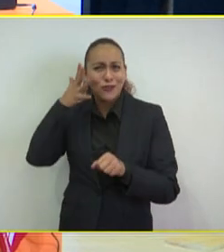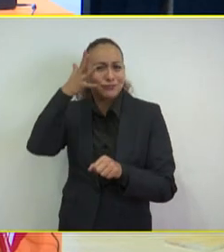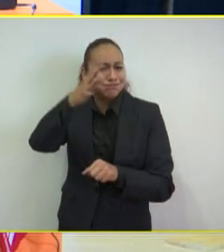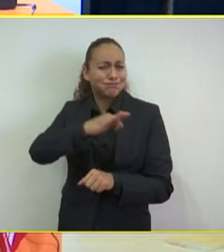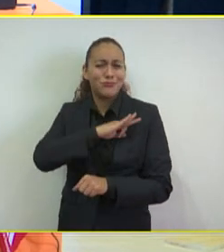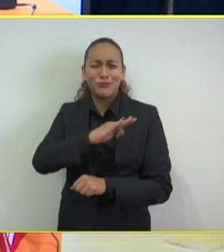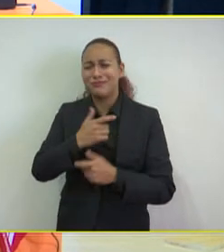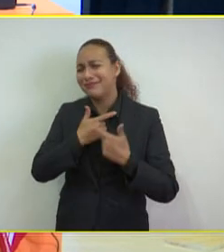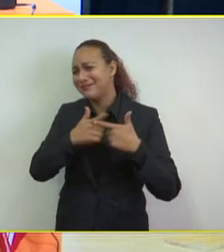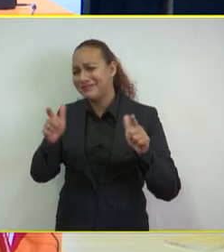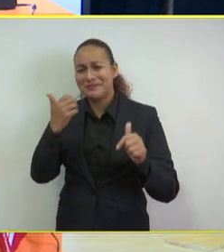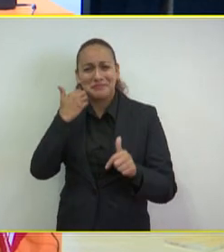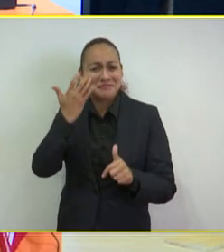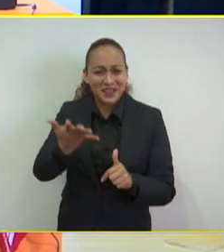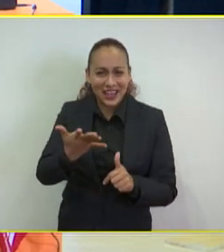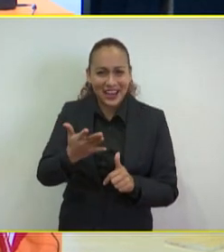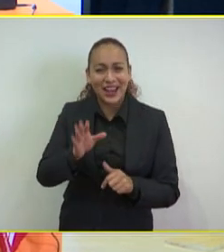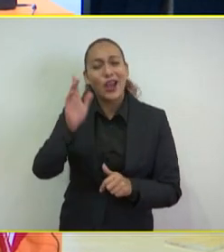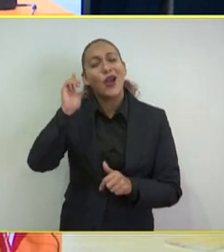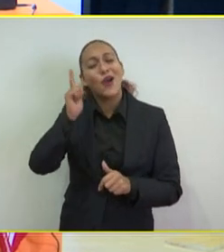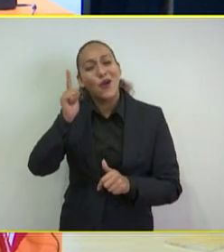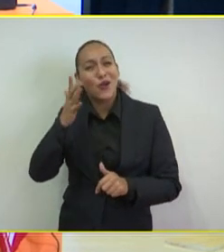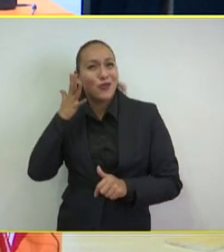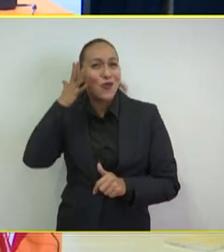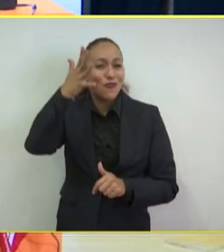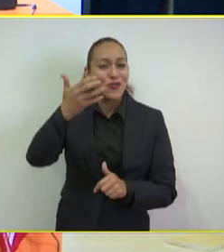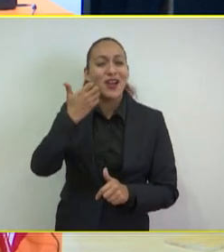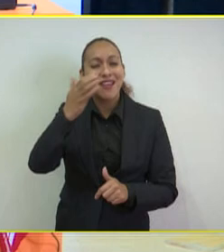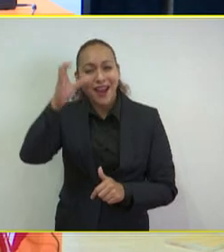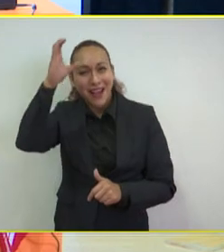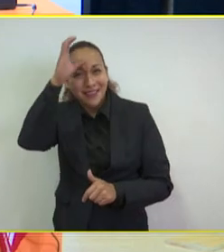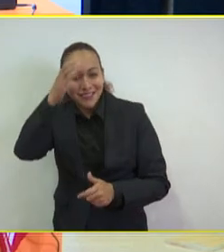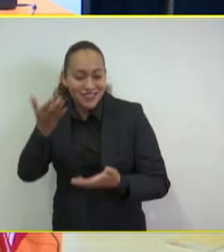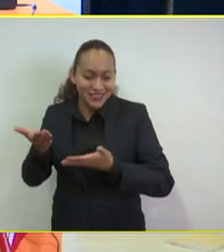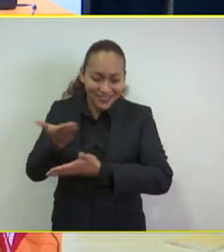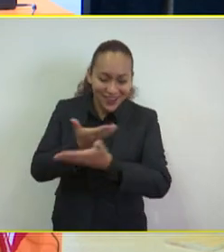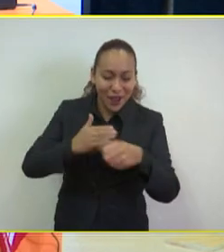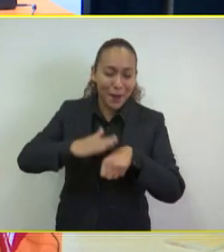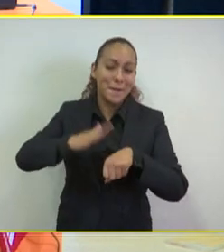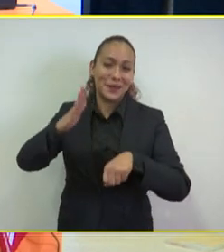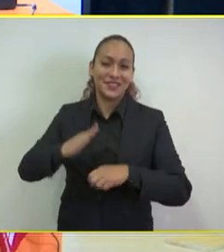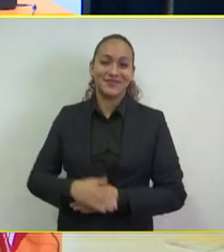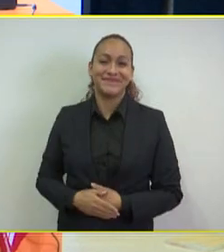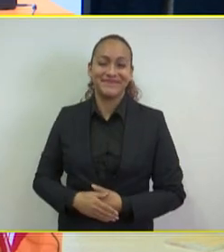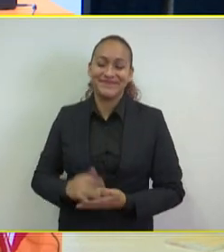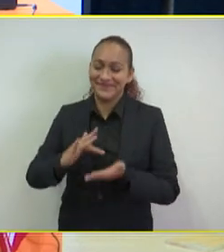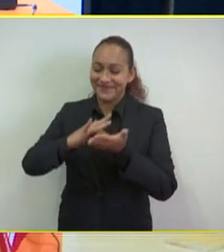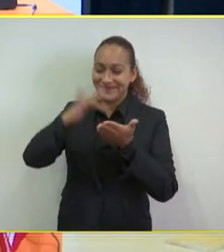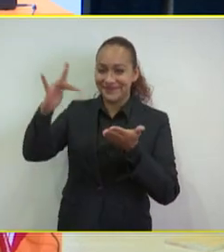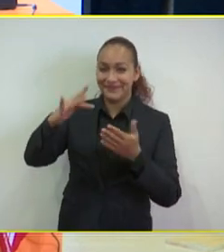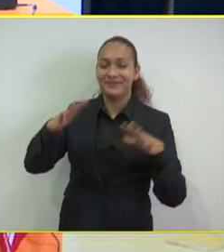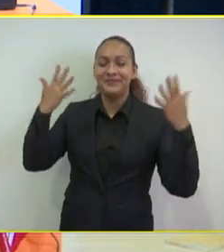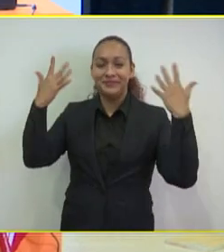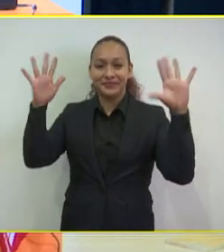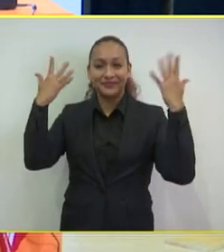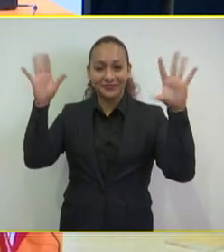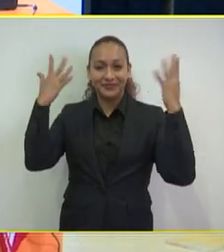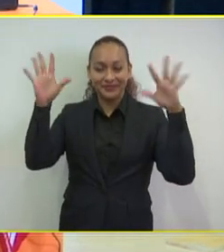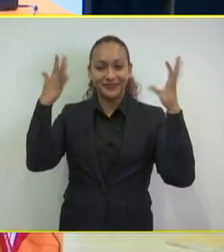que ojalá y siempre quieran colaborar con la ciencia y hacer material. Pues muchas gracias. Gracias.